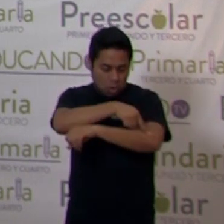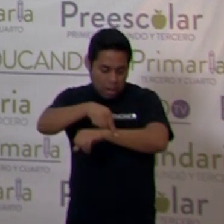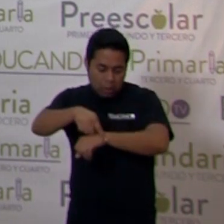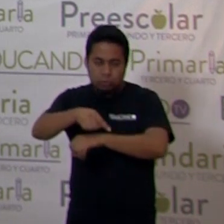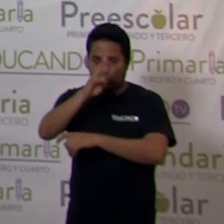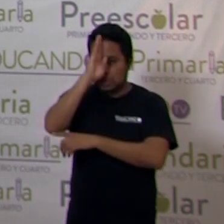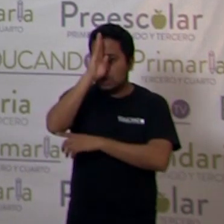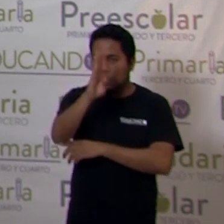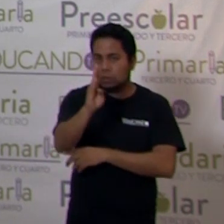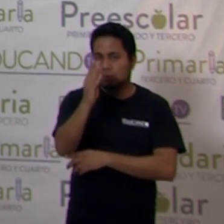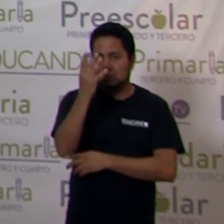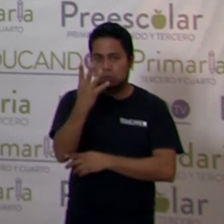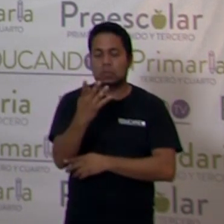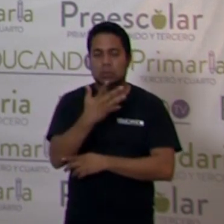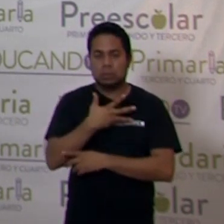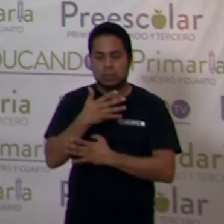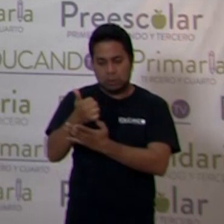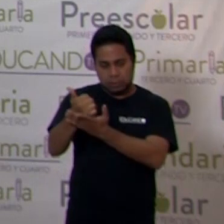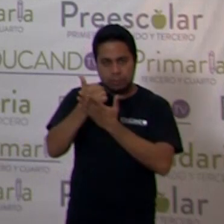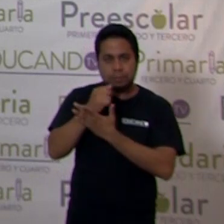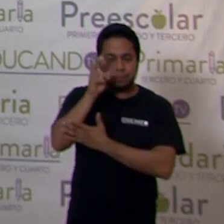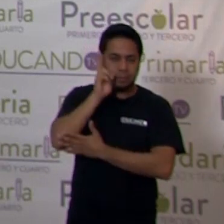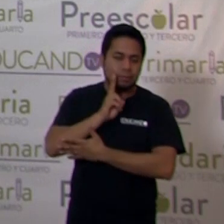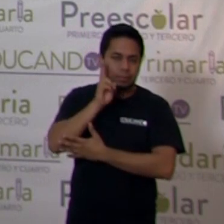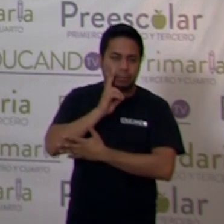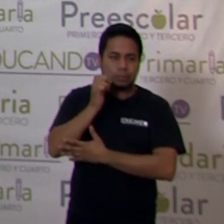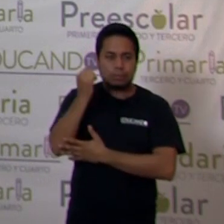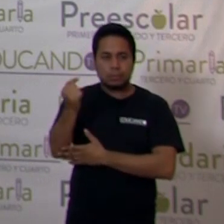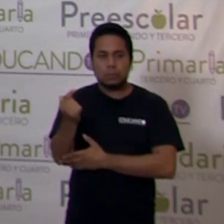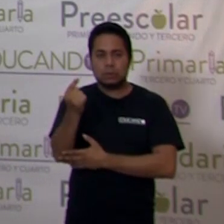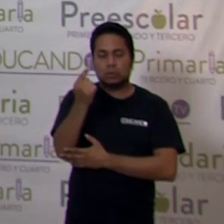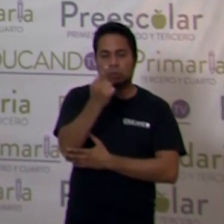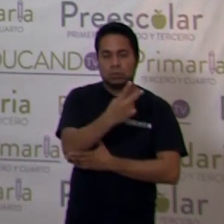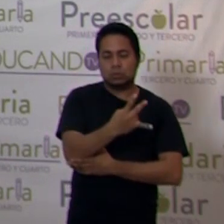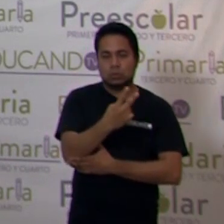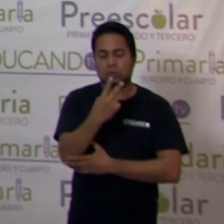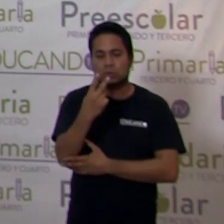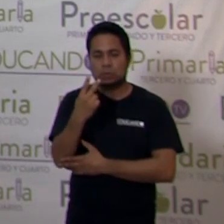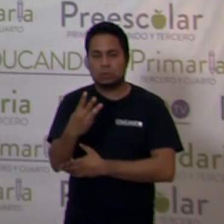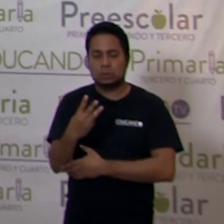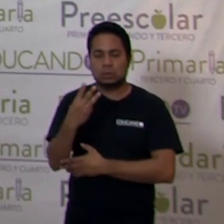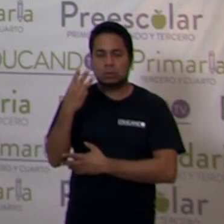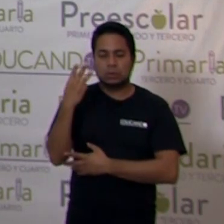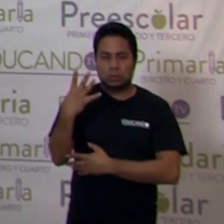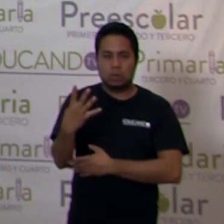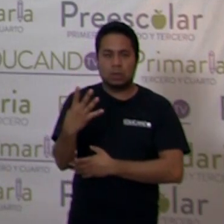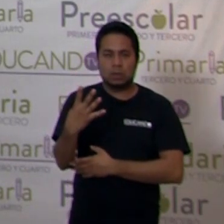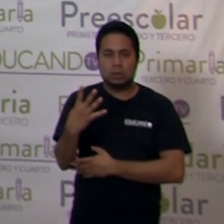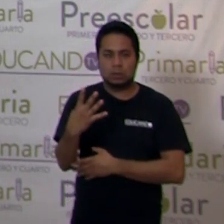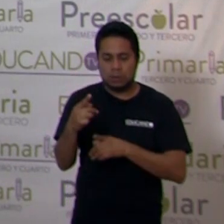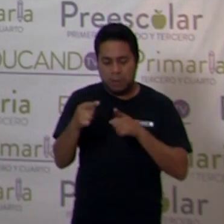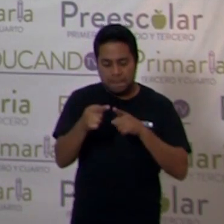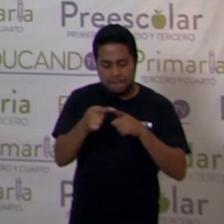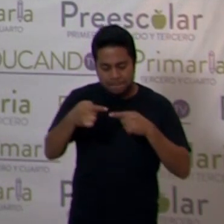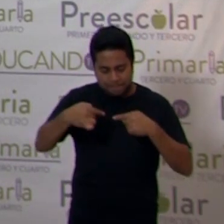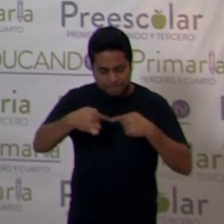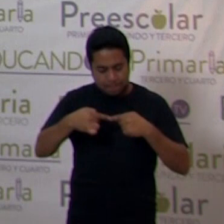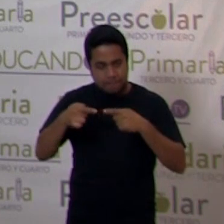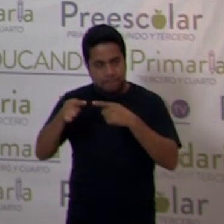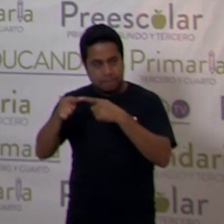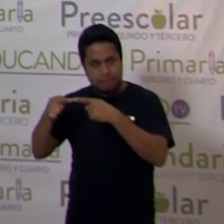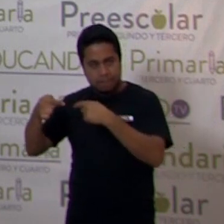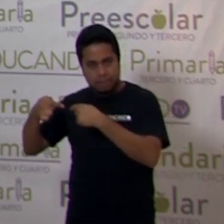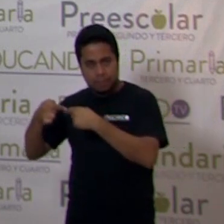rectos a ver ayúdame un dos 3 cuatro vértices muy